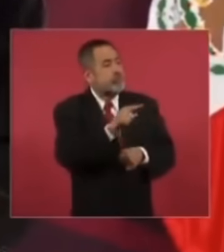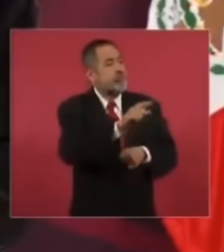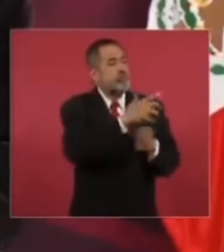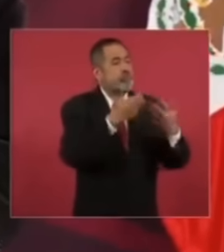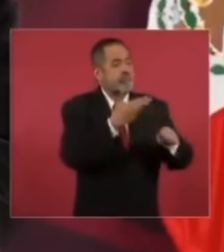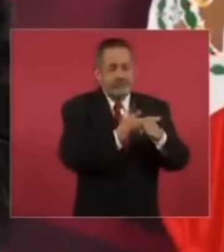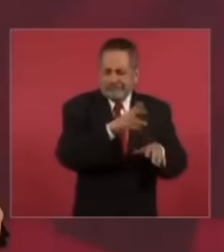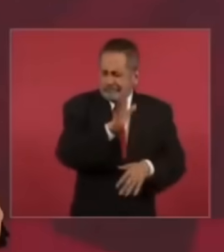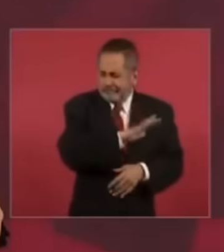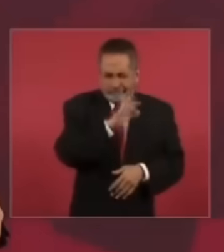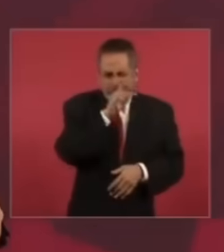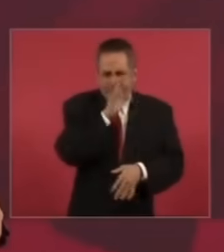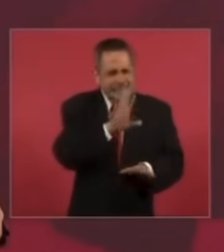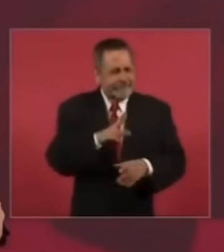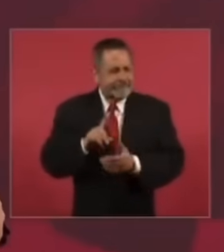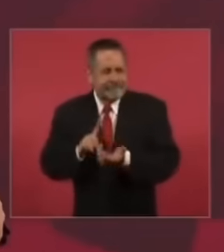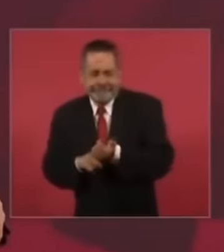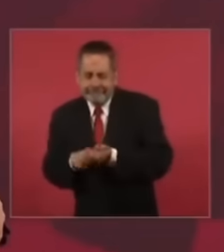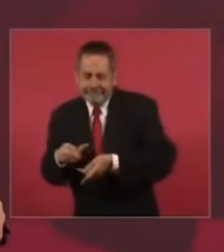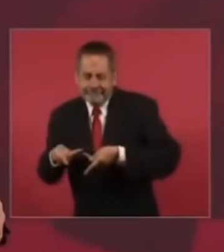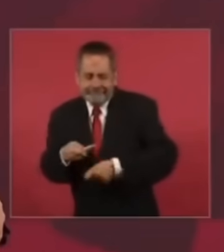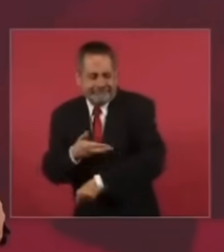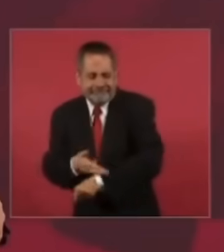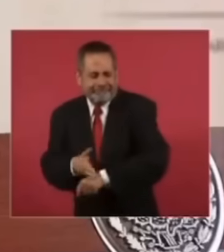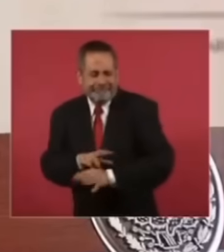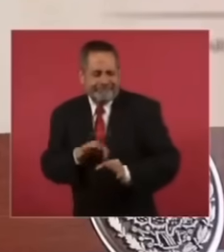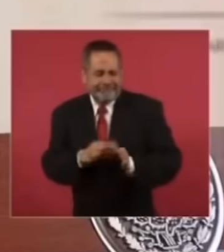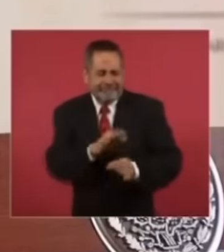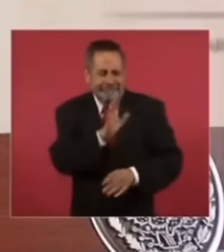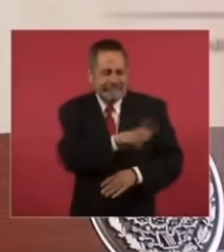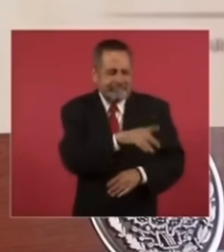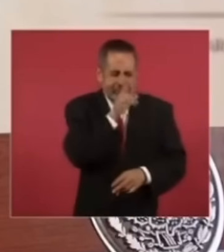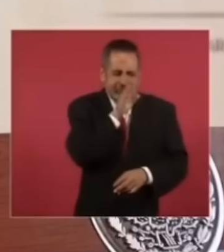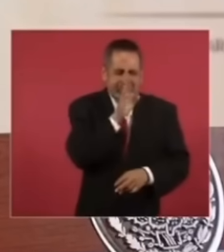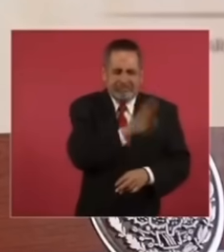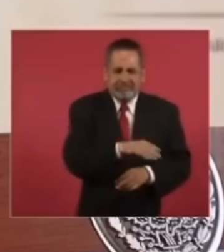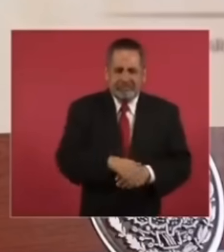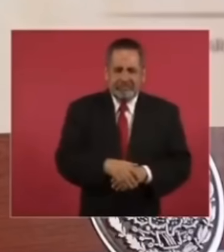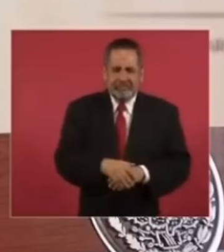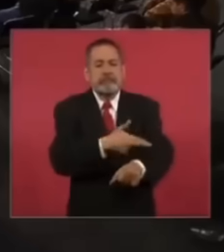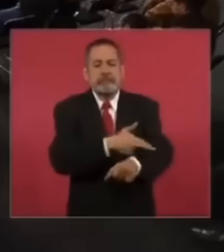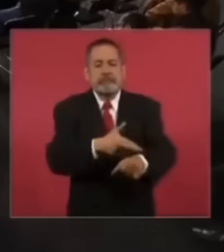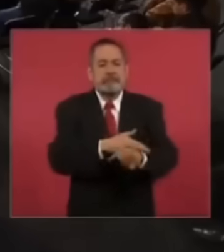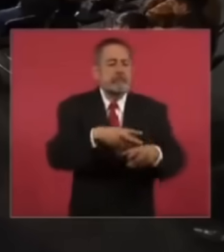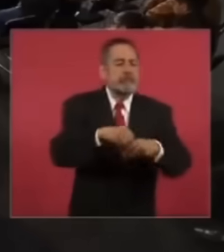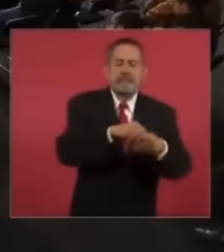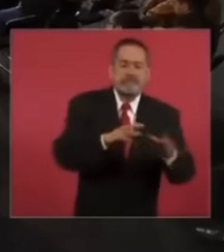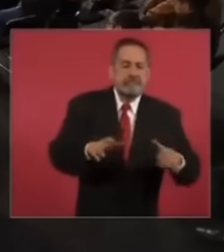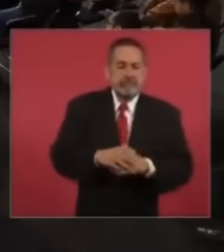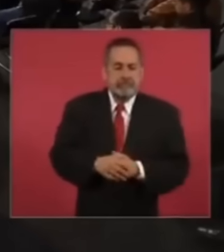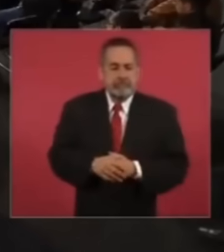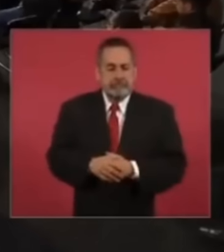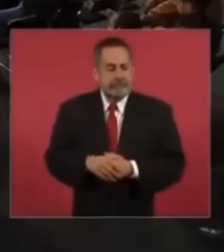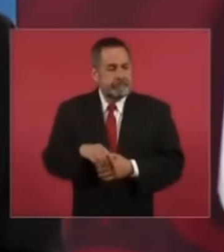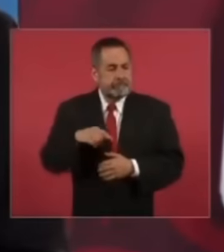no llegara a la presidencia de México. Amigos, vamos a escuchar nuevamente al presidente. Bueno, pero el